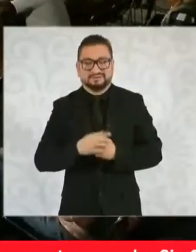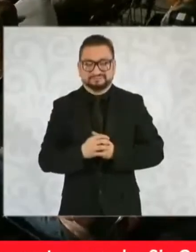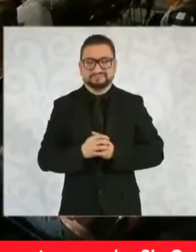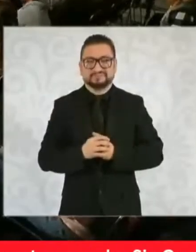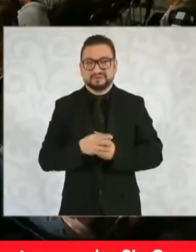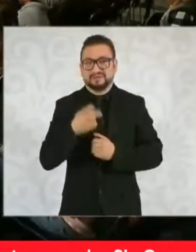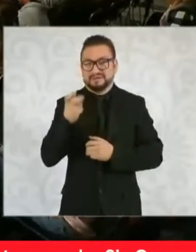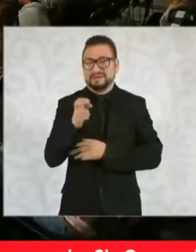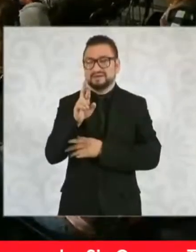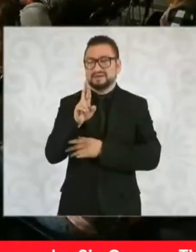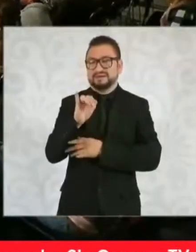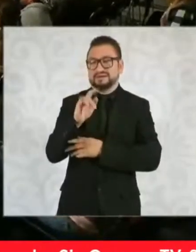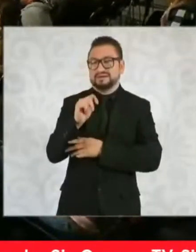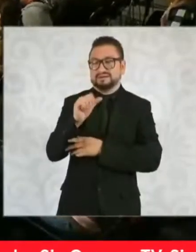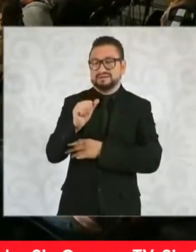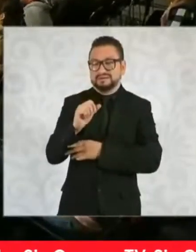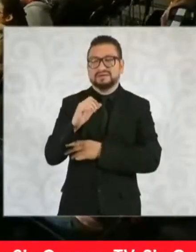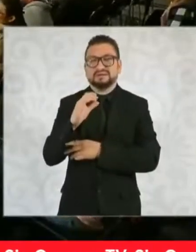de Rita Cetina,